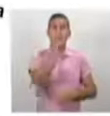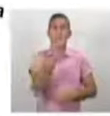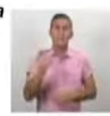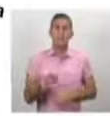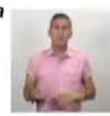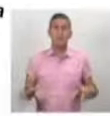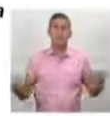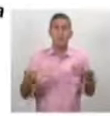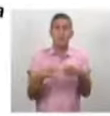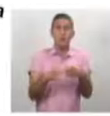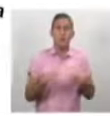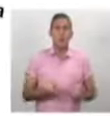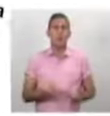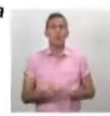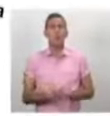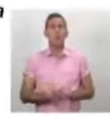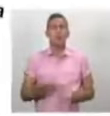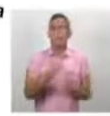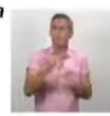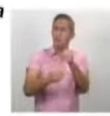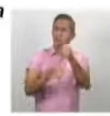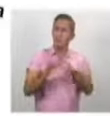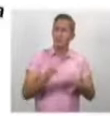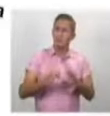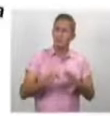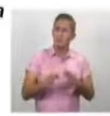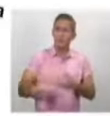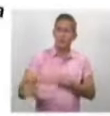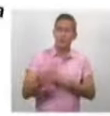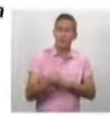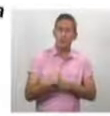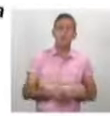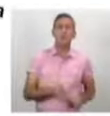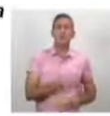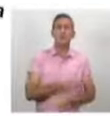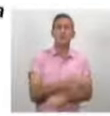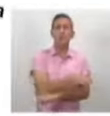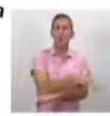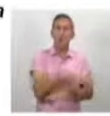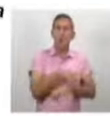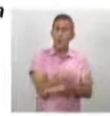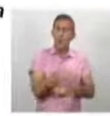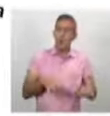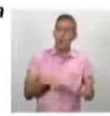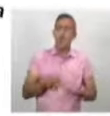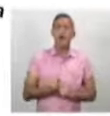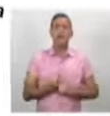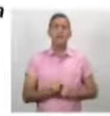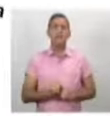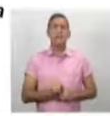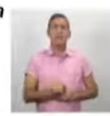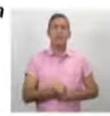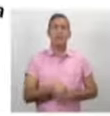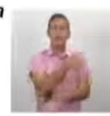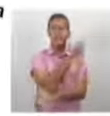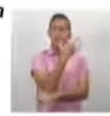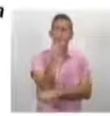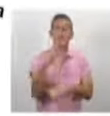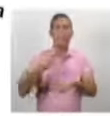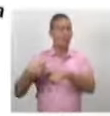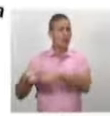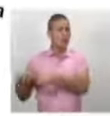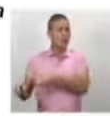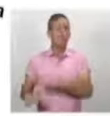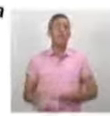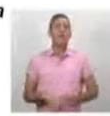fundamental de estructura y función de todos los seres vivos. Ese es un elemento esencial para determinar que un organismo